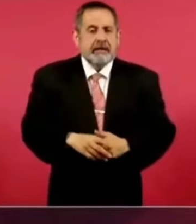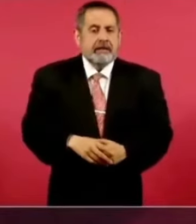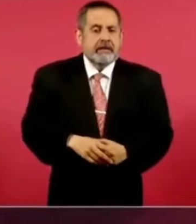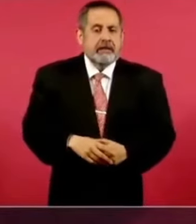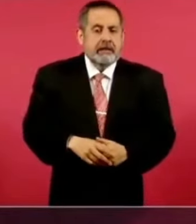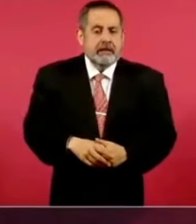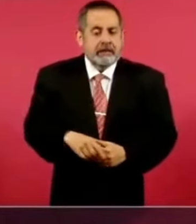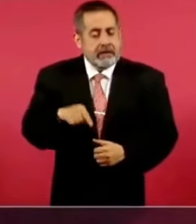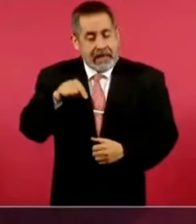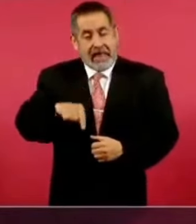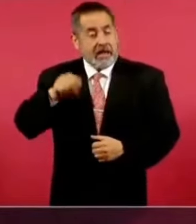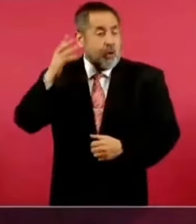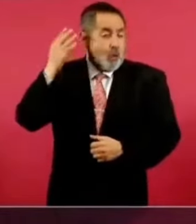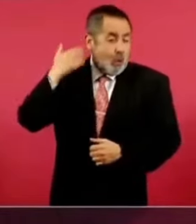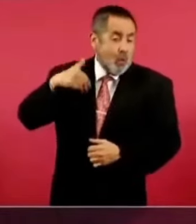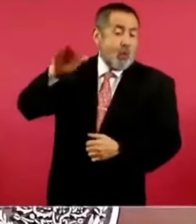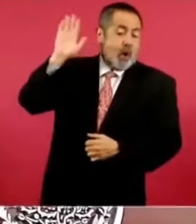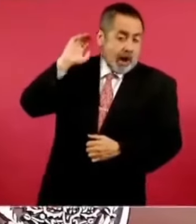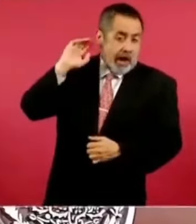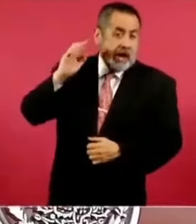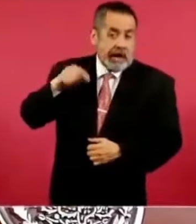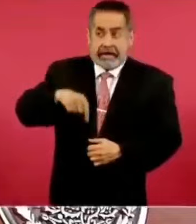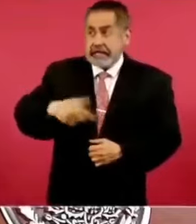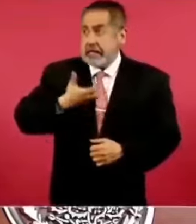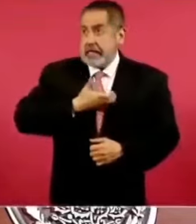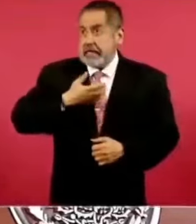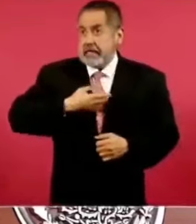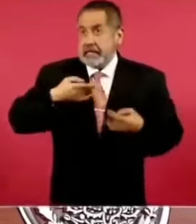en ese entonces,